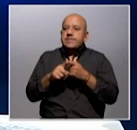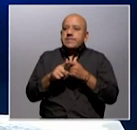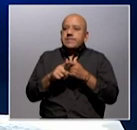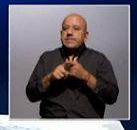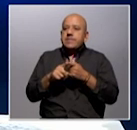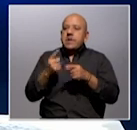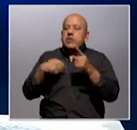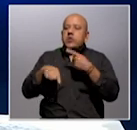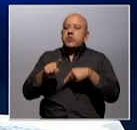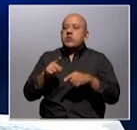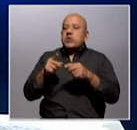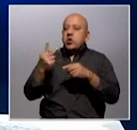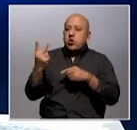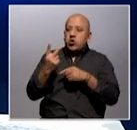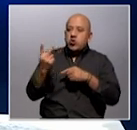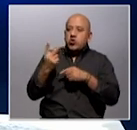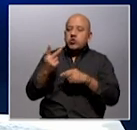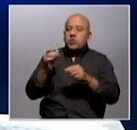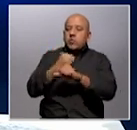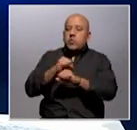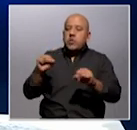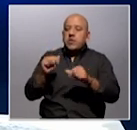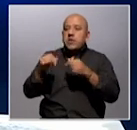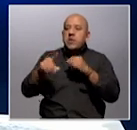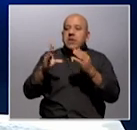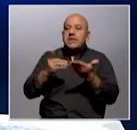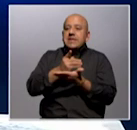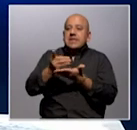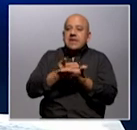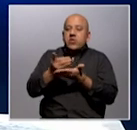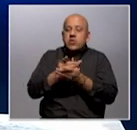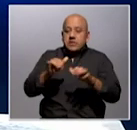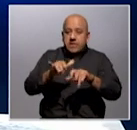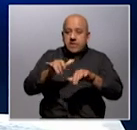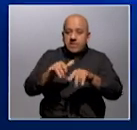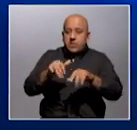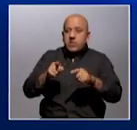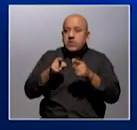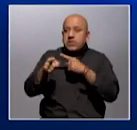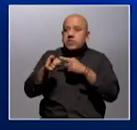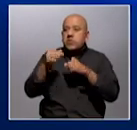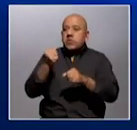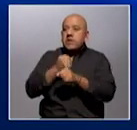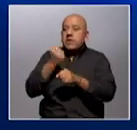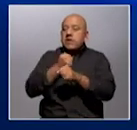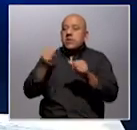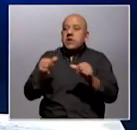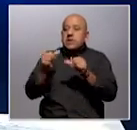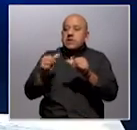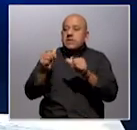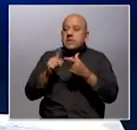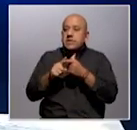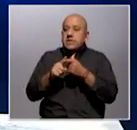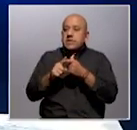en esas vueltas de la vida los dos pueden ser asignados como diseñadores gráficos porque es una tarea que realizan cotidianamente y de la que